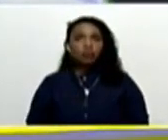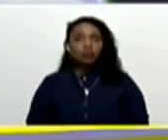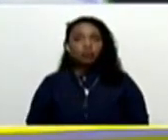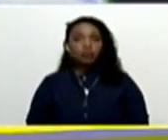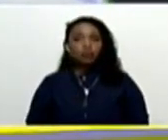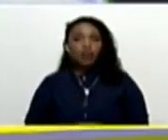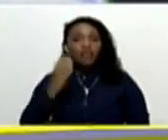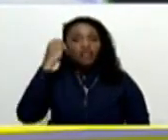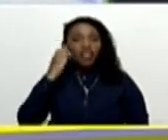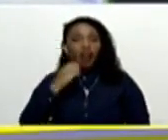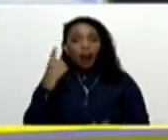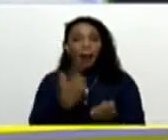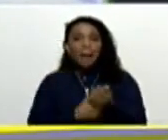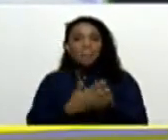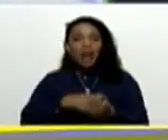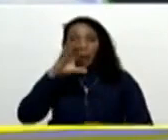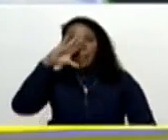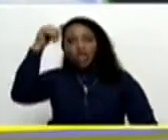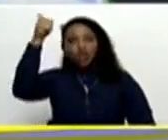Fidel, nuestro hermano mayor.